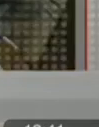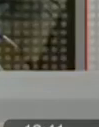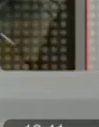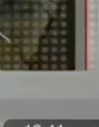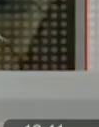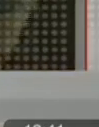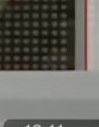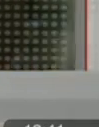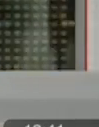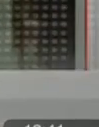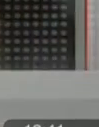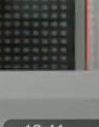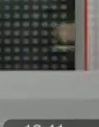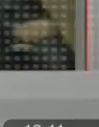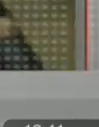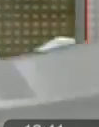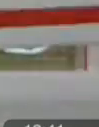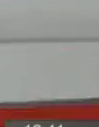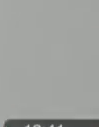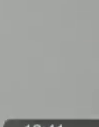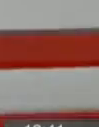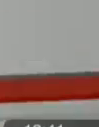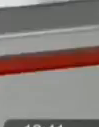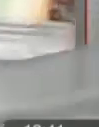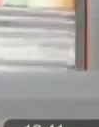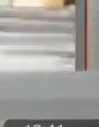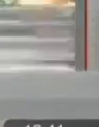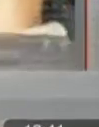nuevos universitarios.